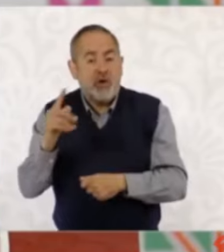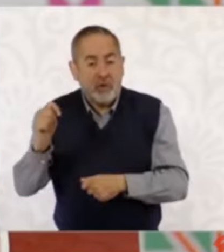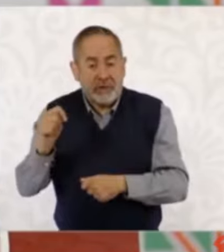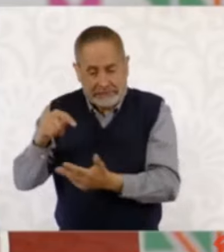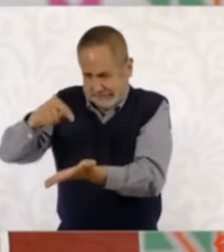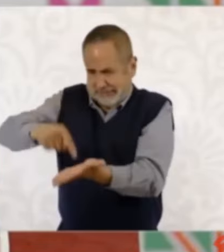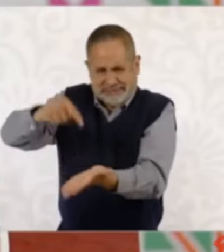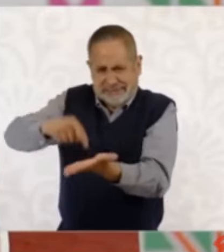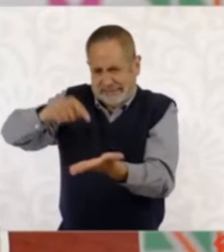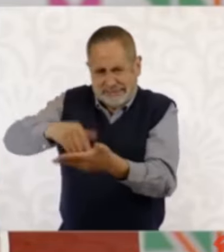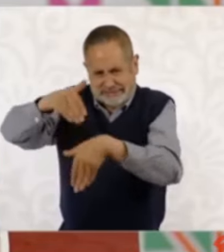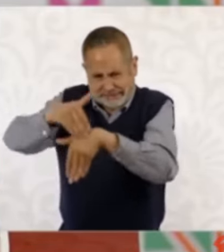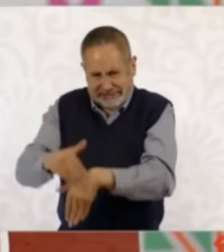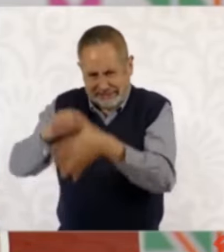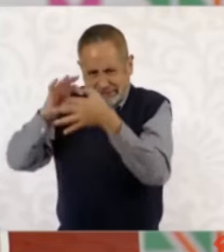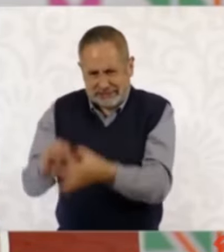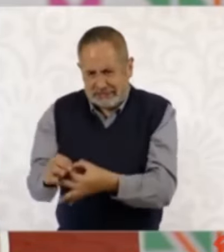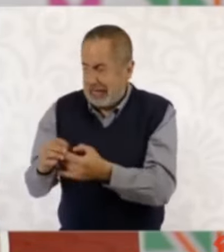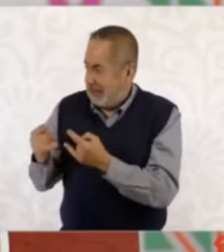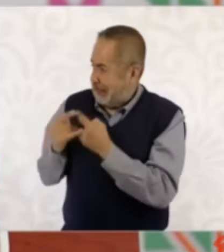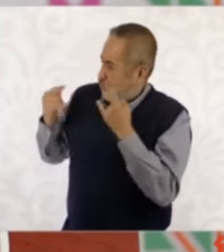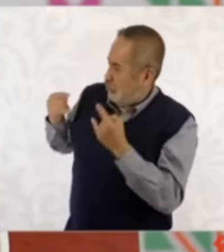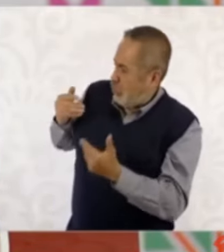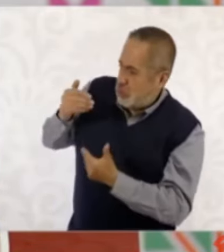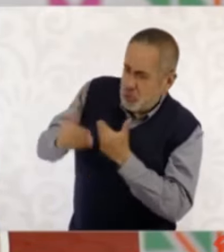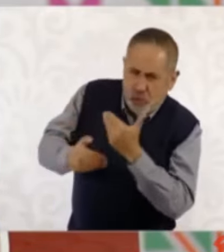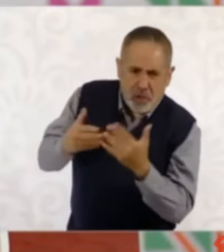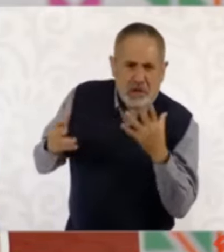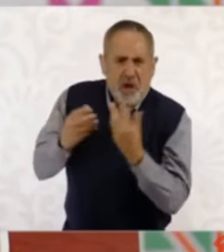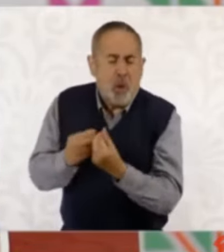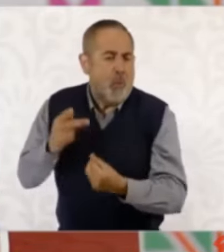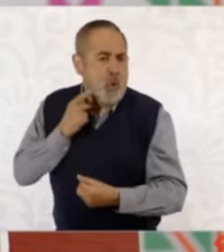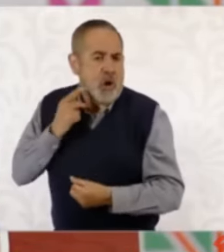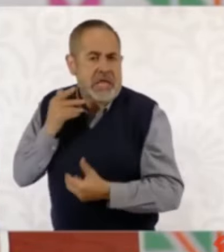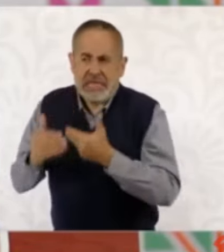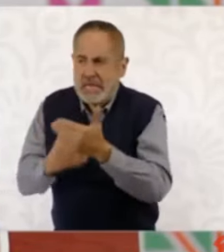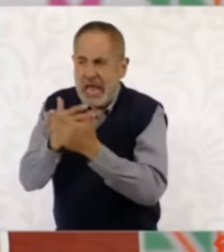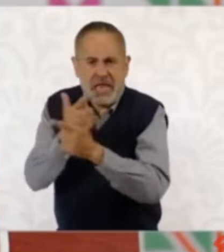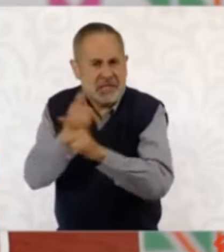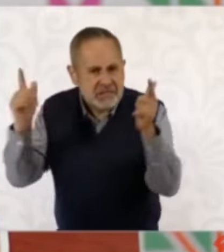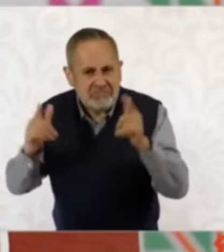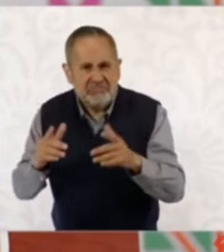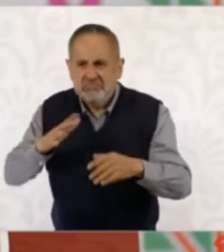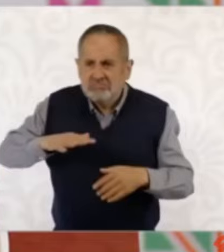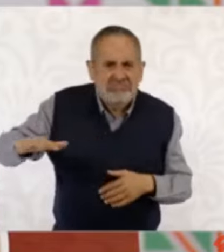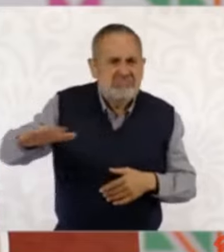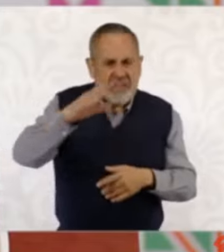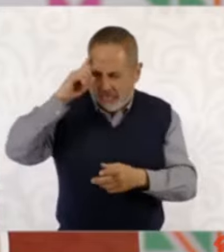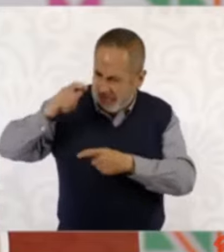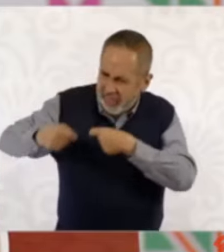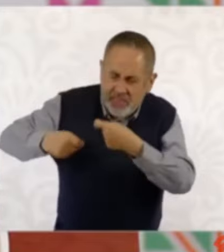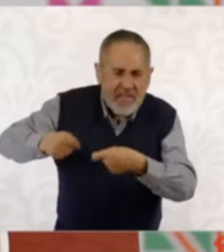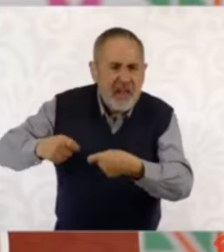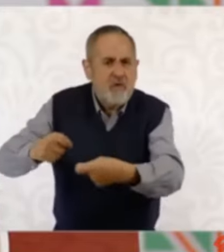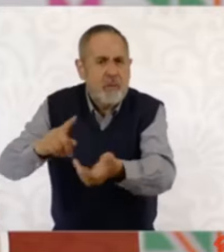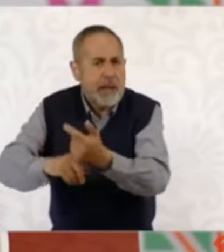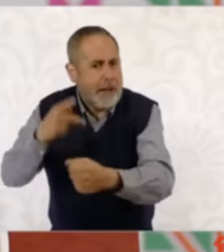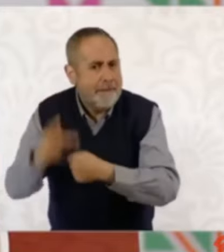ahí, de la historia profunda, política y democrática de las grandes transformaciones de nuestro